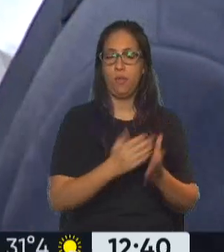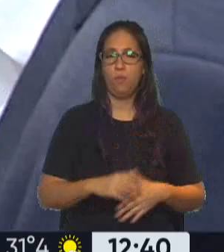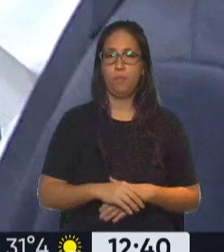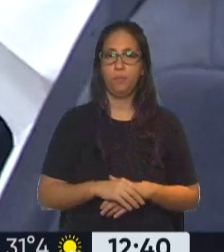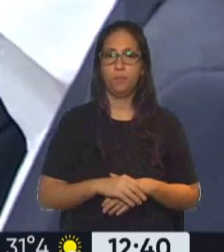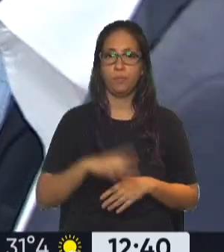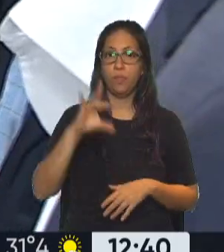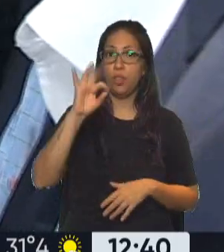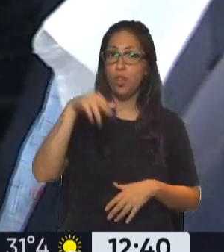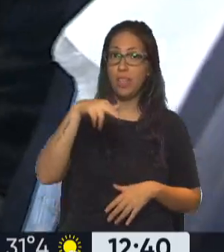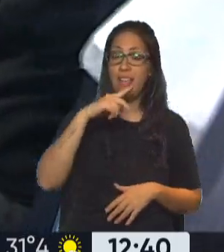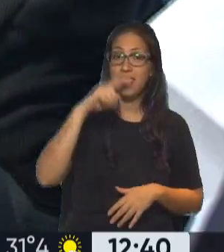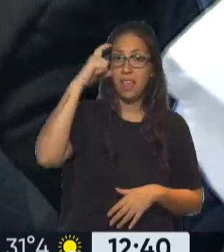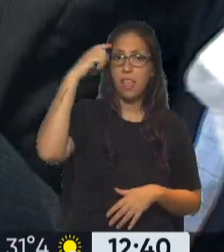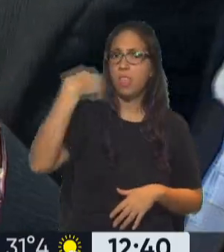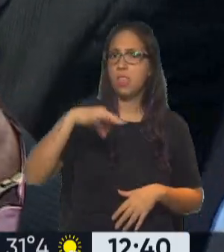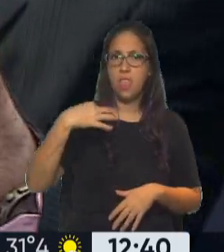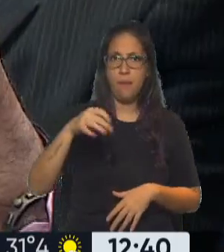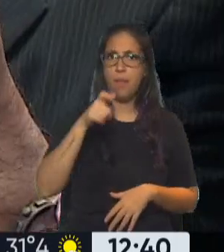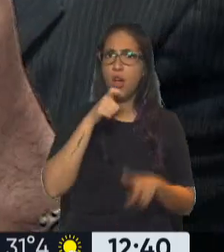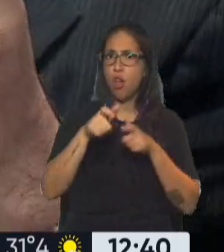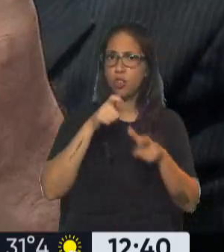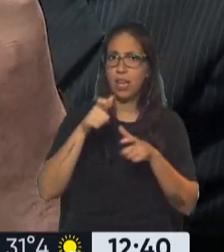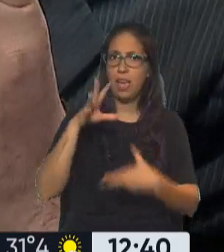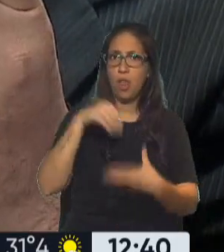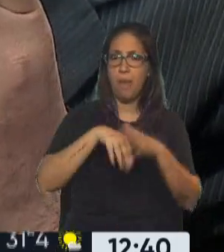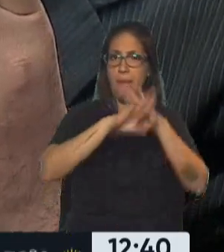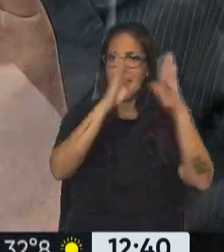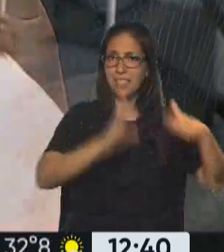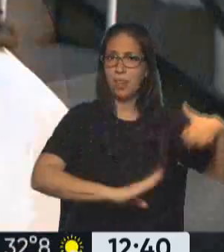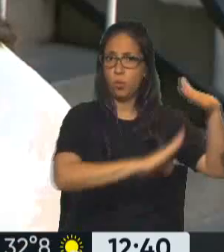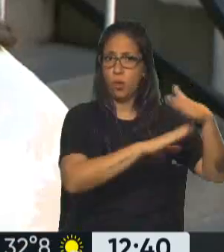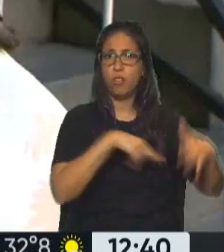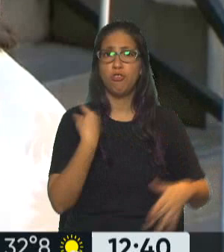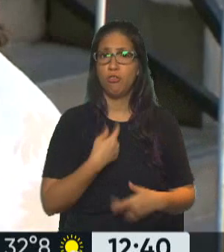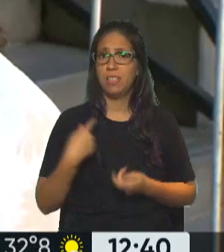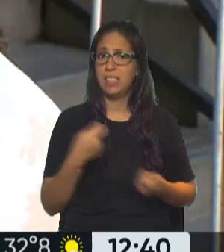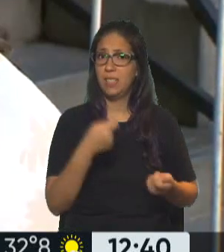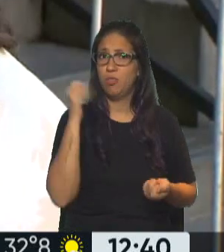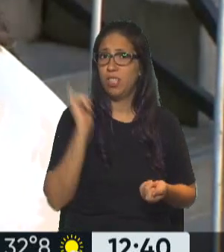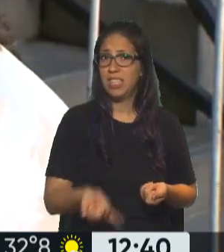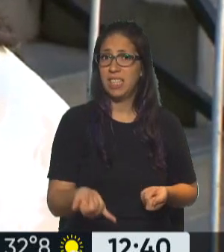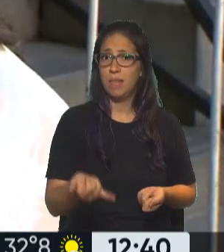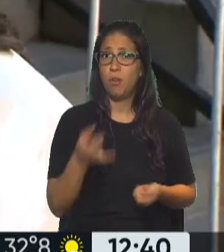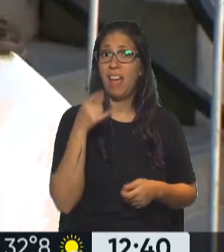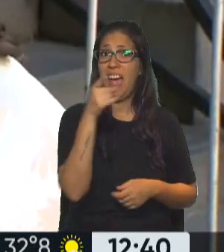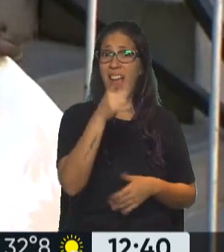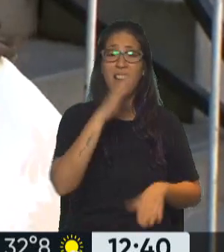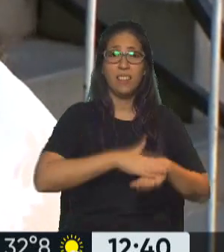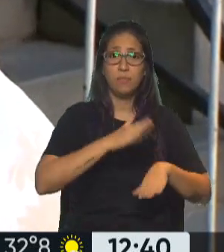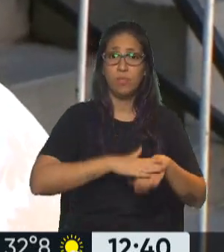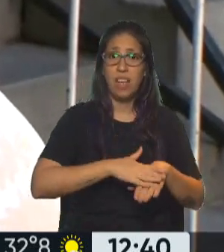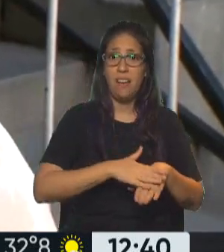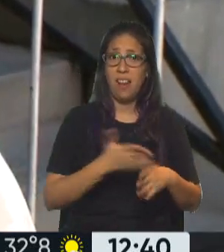¿Martín Doniate tiene que ser el consejero de la magistratura? Y nosotros seguimos insistiendo con eso, porque en realidad es a quien le corresponde por